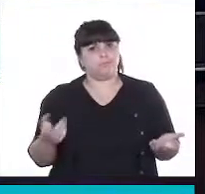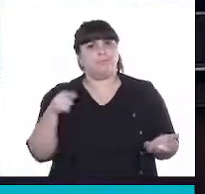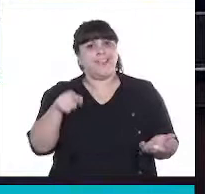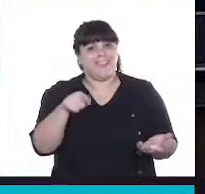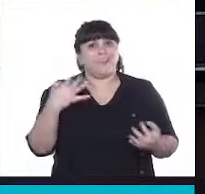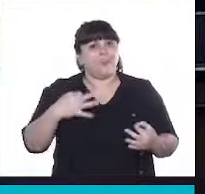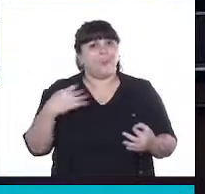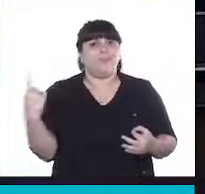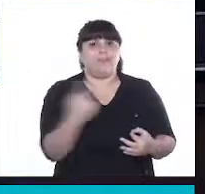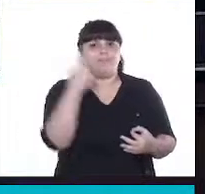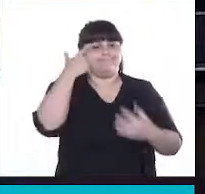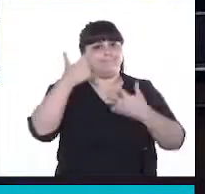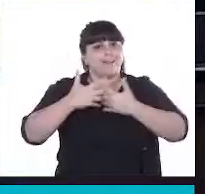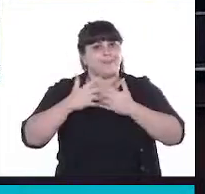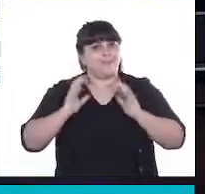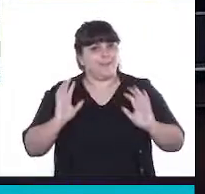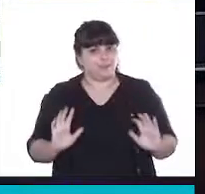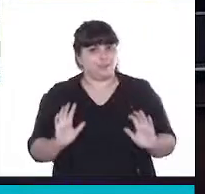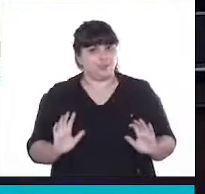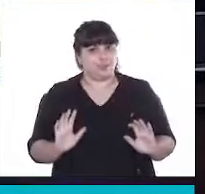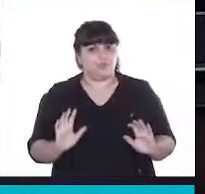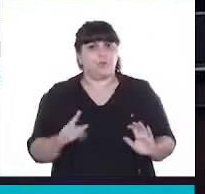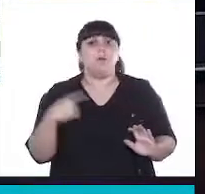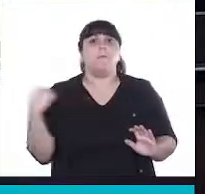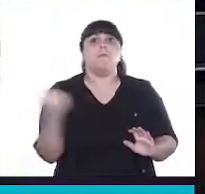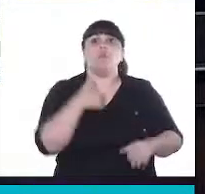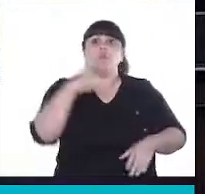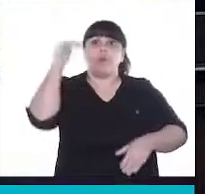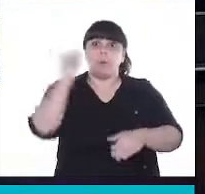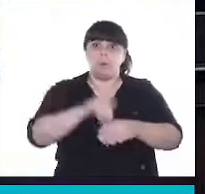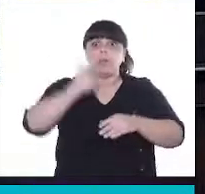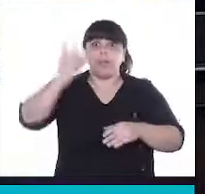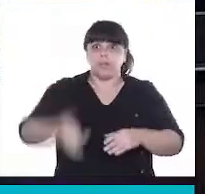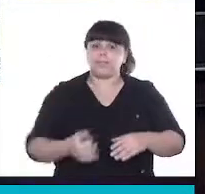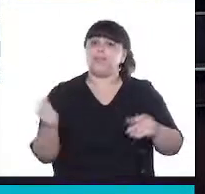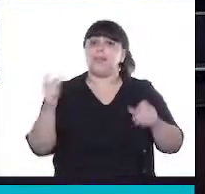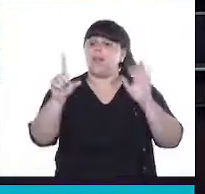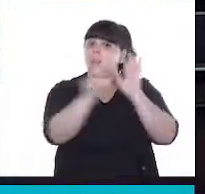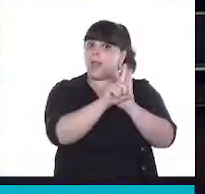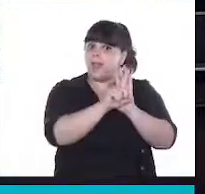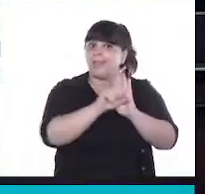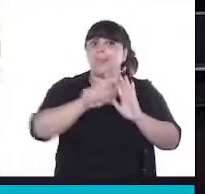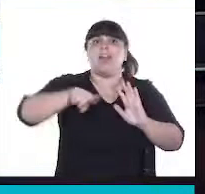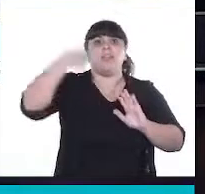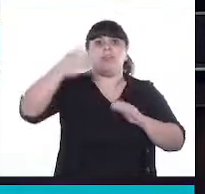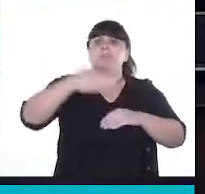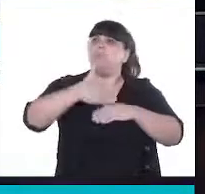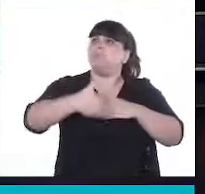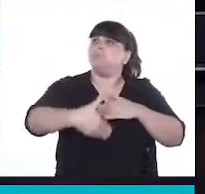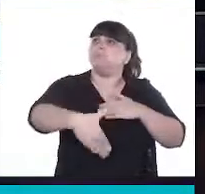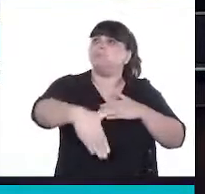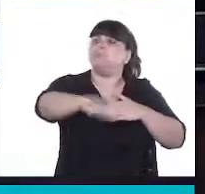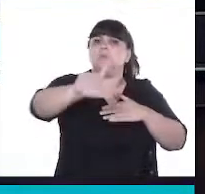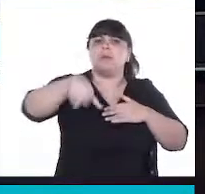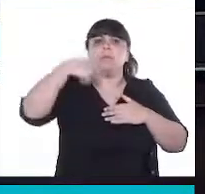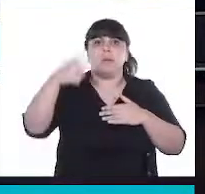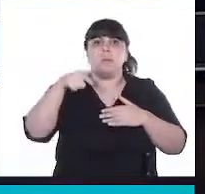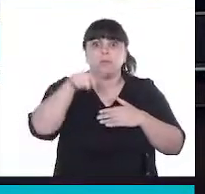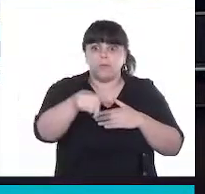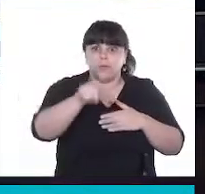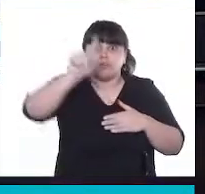a todos no porque cada vez que votamos leyes después de un tiempo terminan siendo realmente piezas